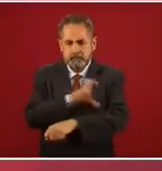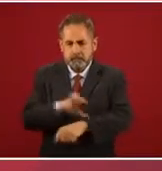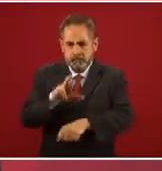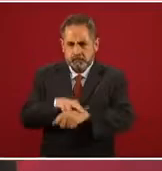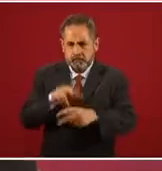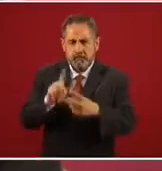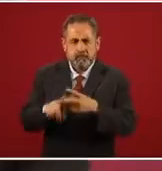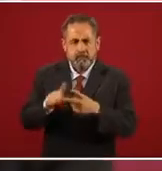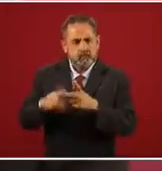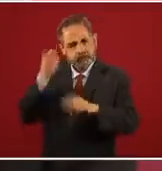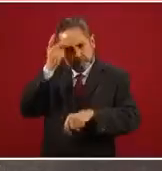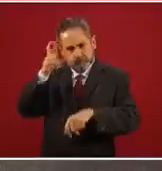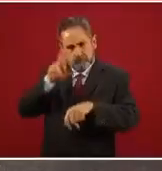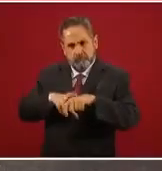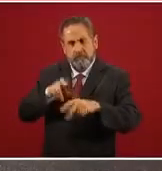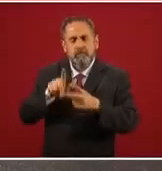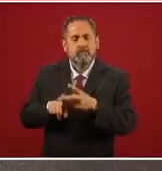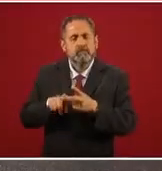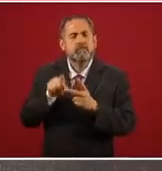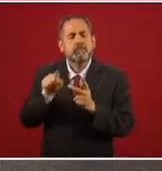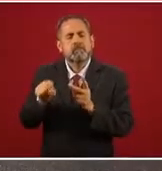coordinador, director